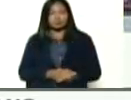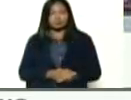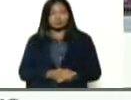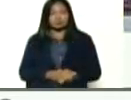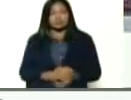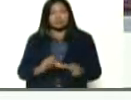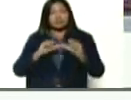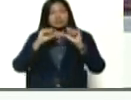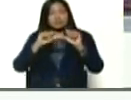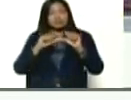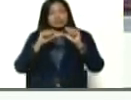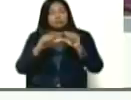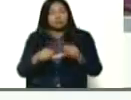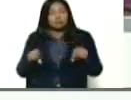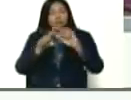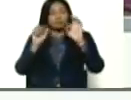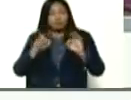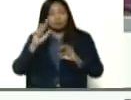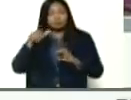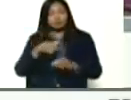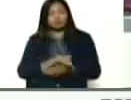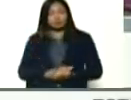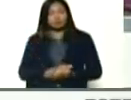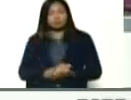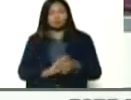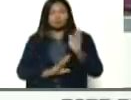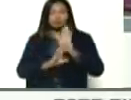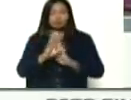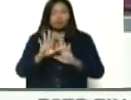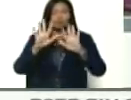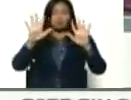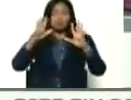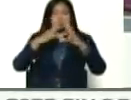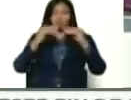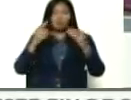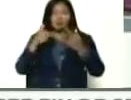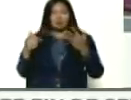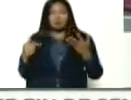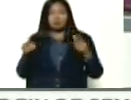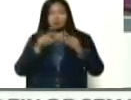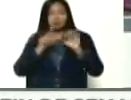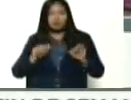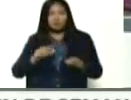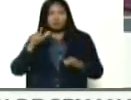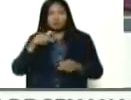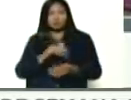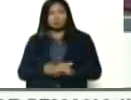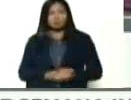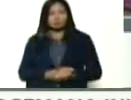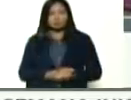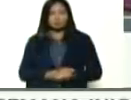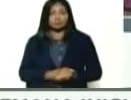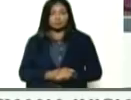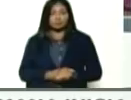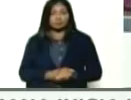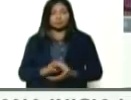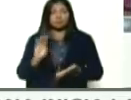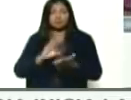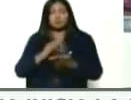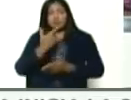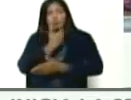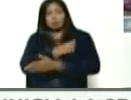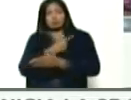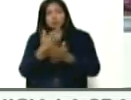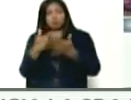sigamos sigan ustedes multipliquen por directo multipliquen centros de vacunación